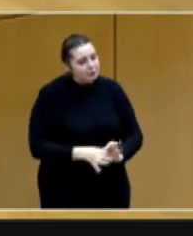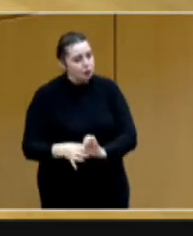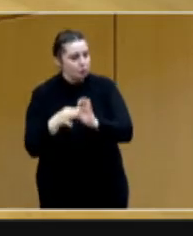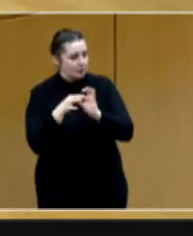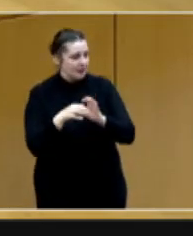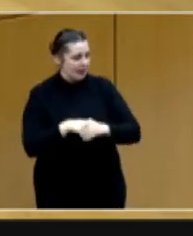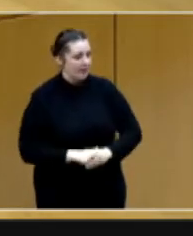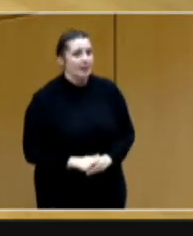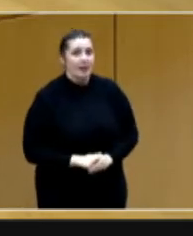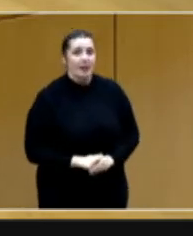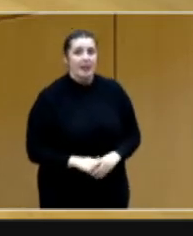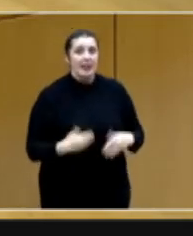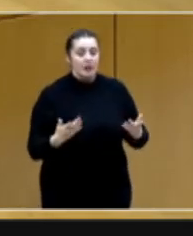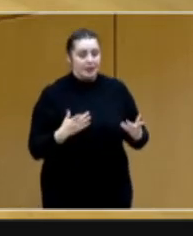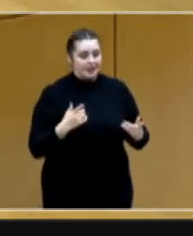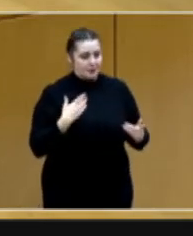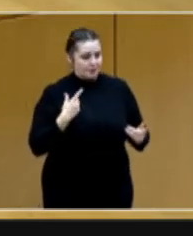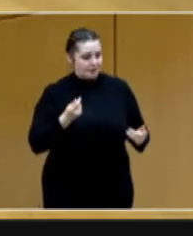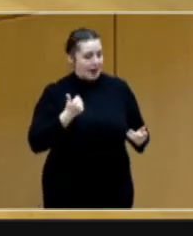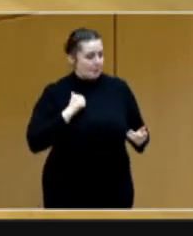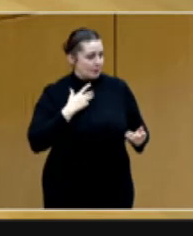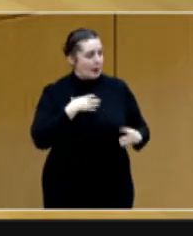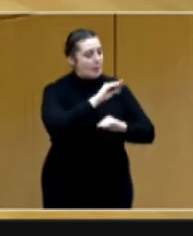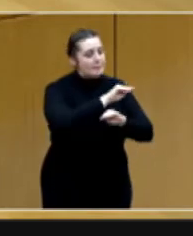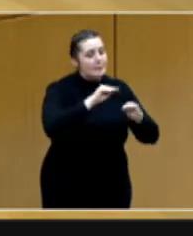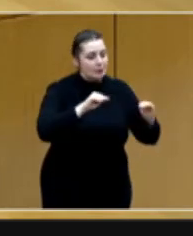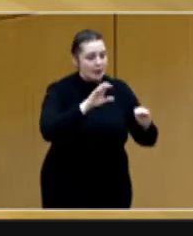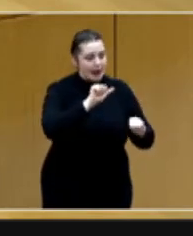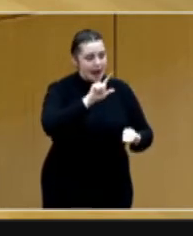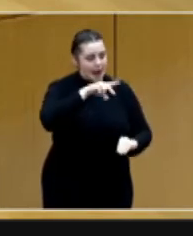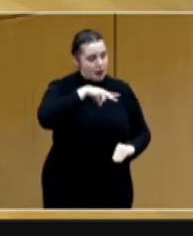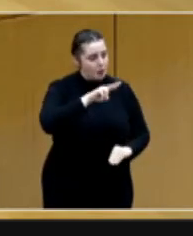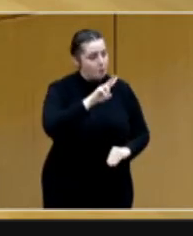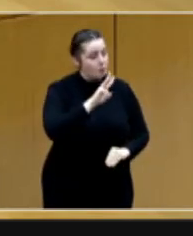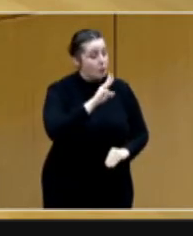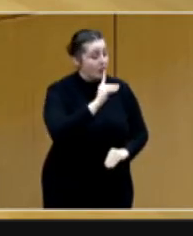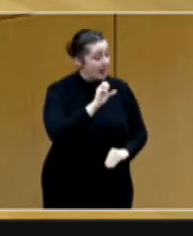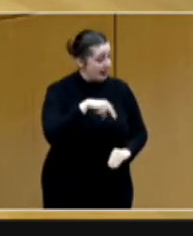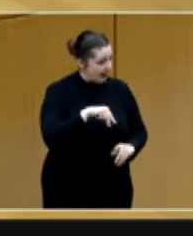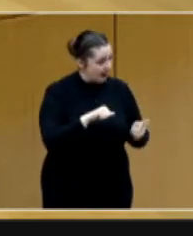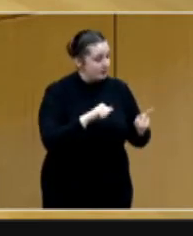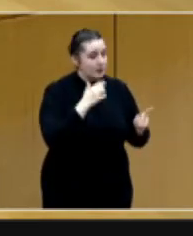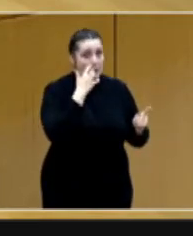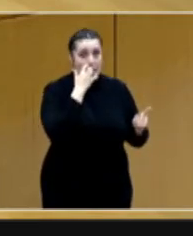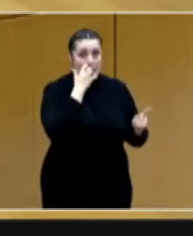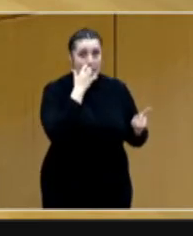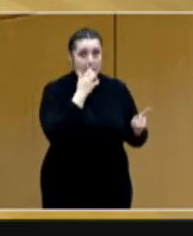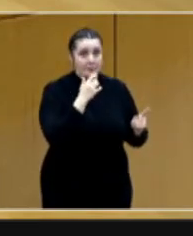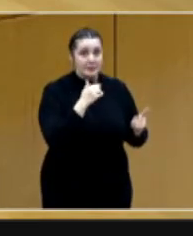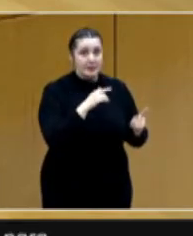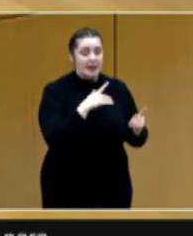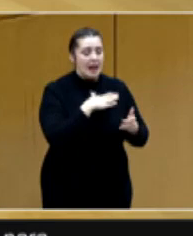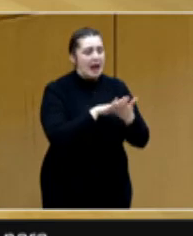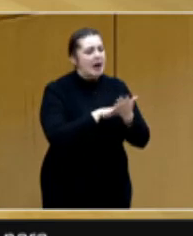al final lo cual me da pie para preguntarle almudena Y también a torcuato después sobre los